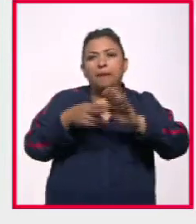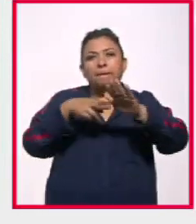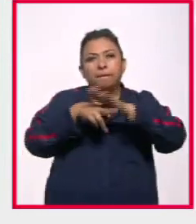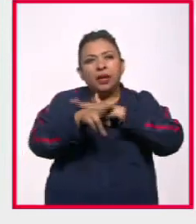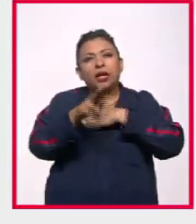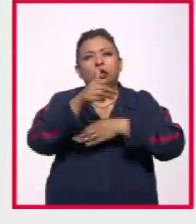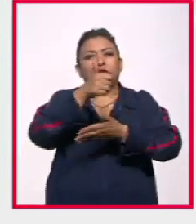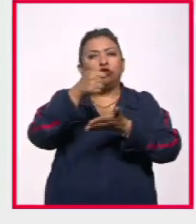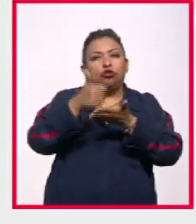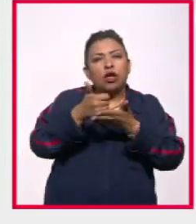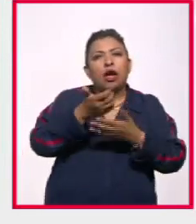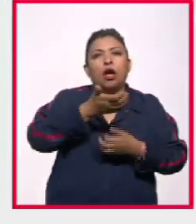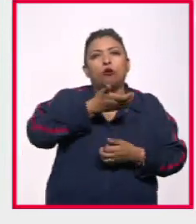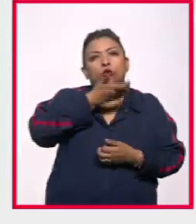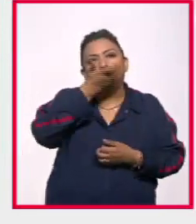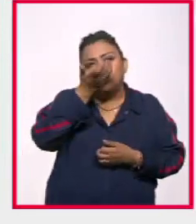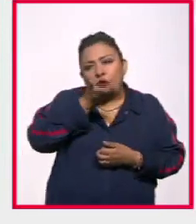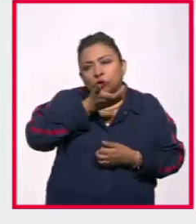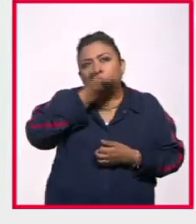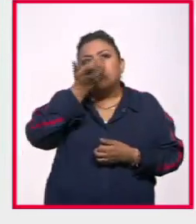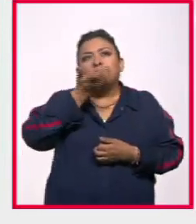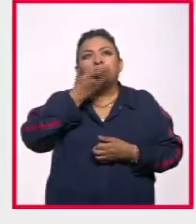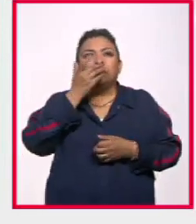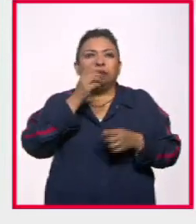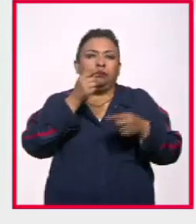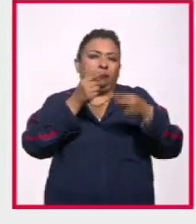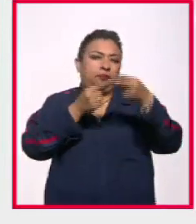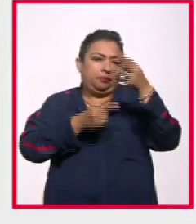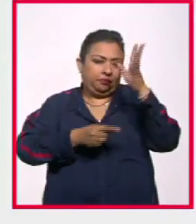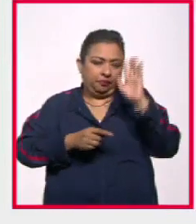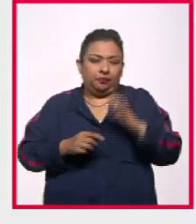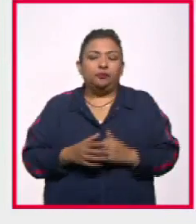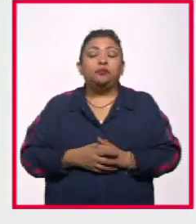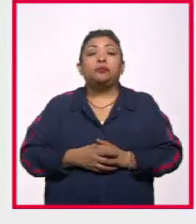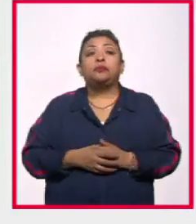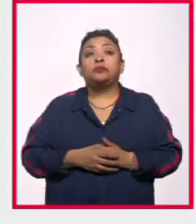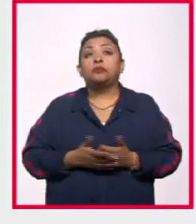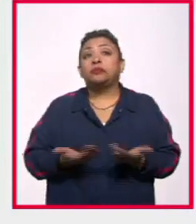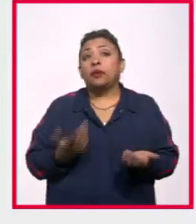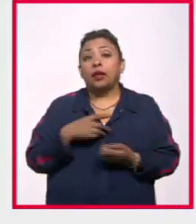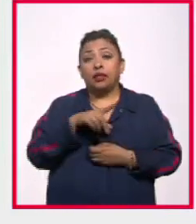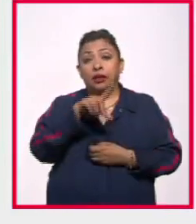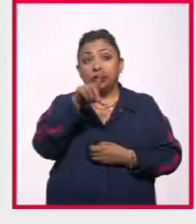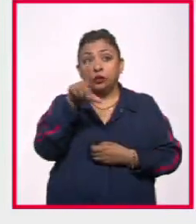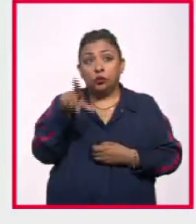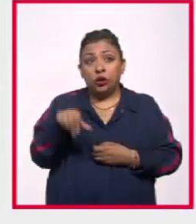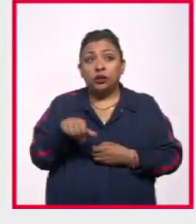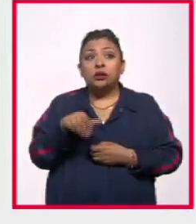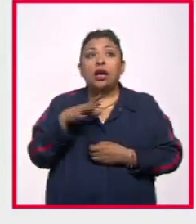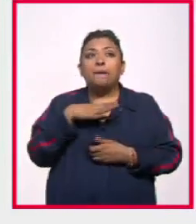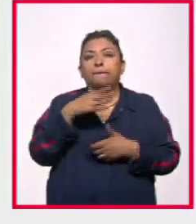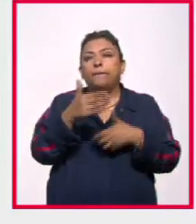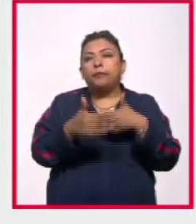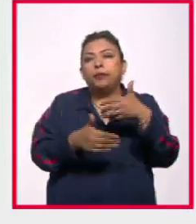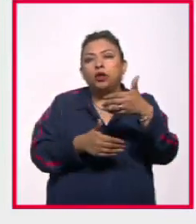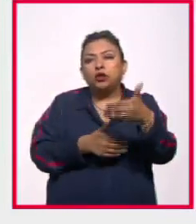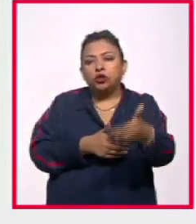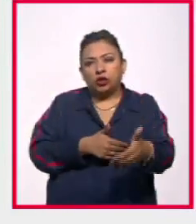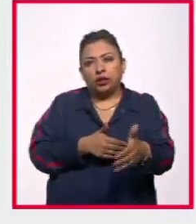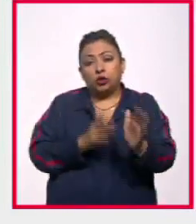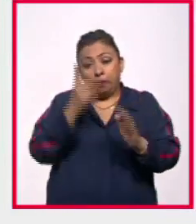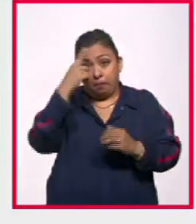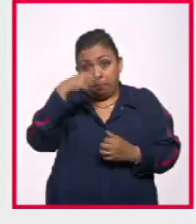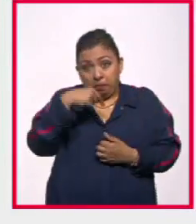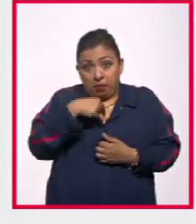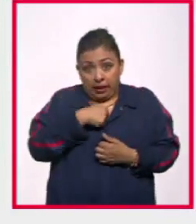las costumbres, de una serie de cosas. Y pues ya después vino todo un proceso que para